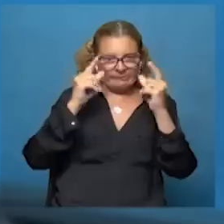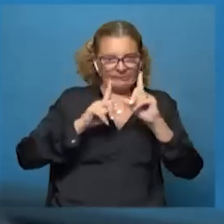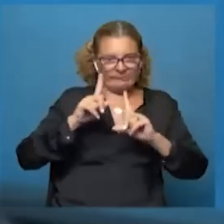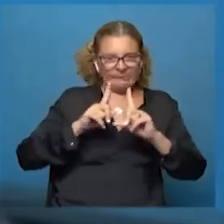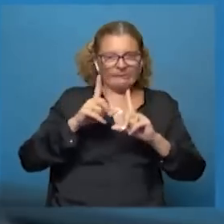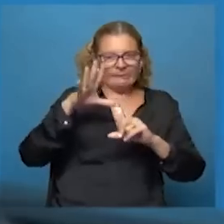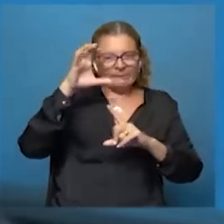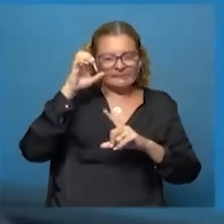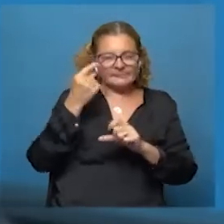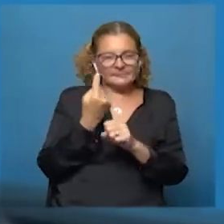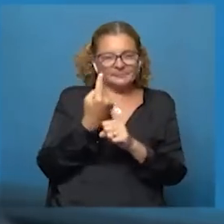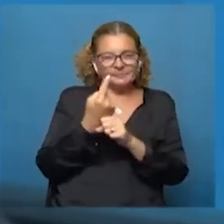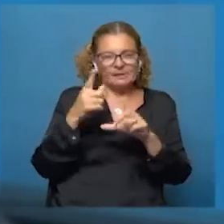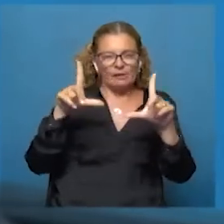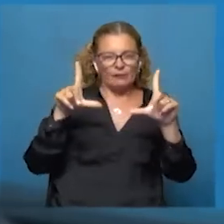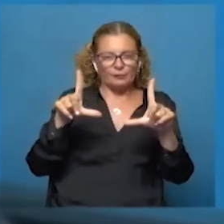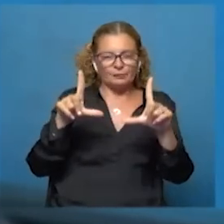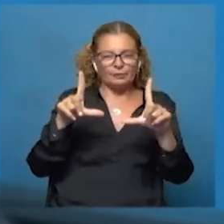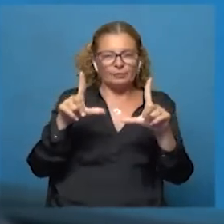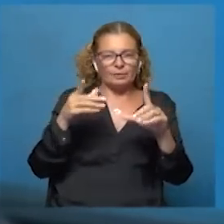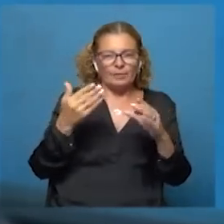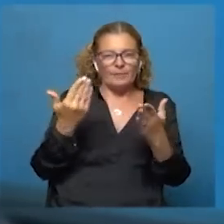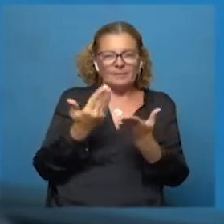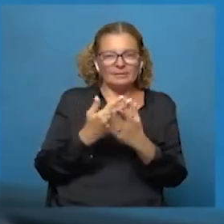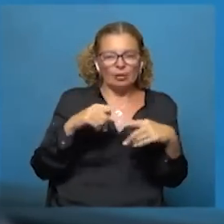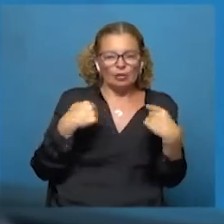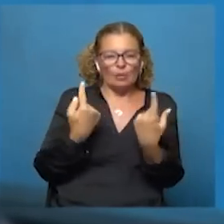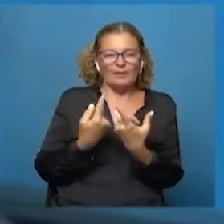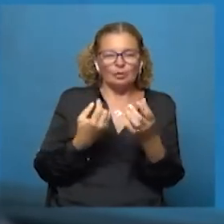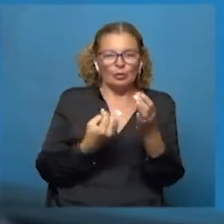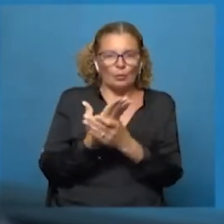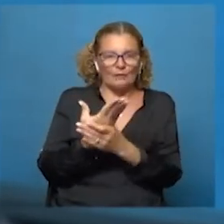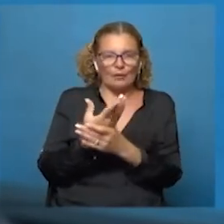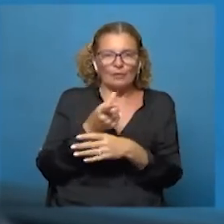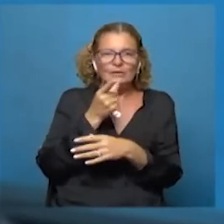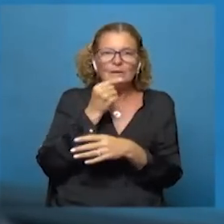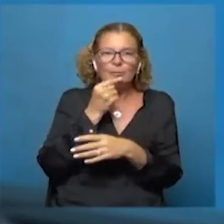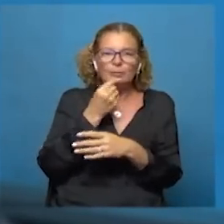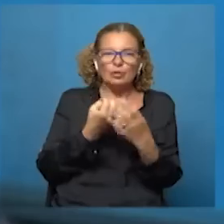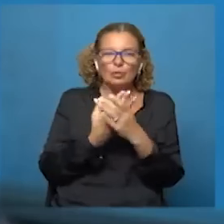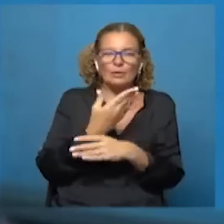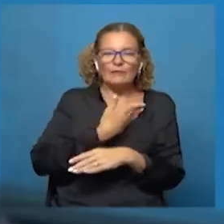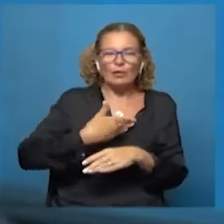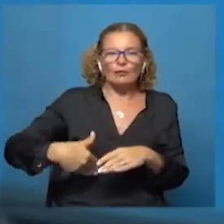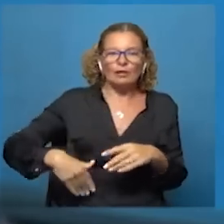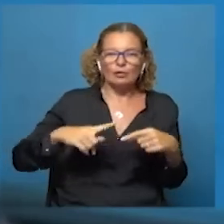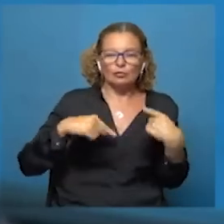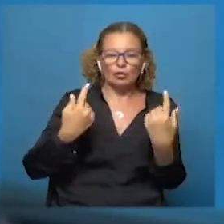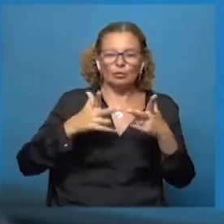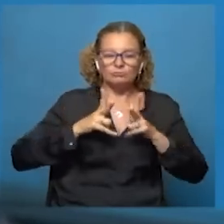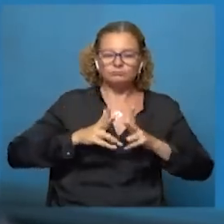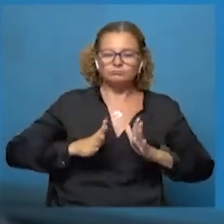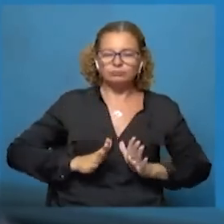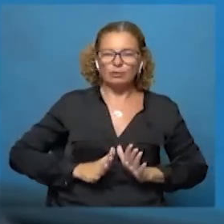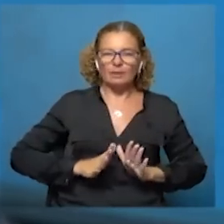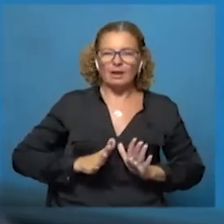recuerden la primera foto cuando se presenta todo el comando nuevo del nuevo gobierno todos uniformados